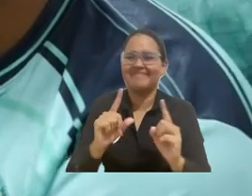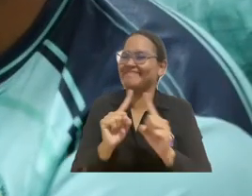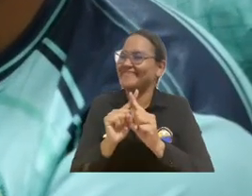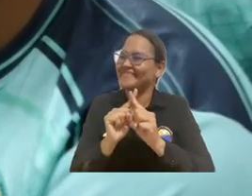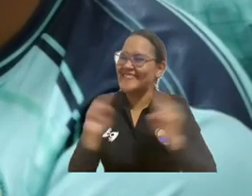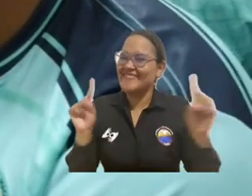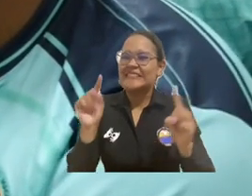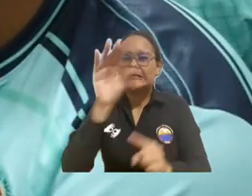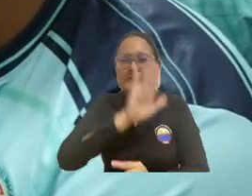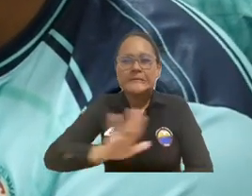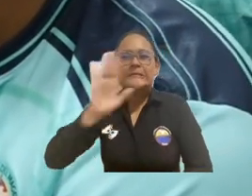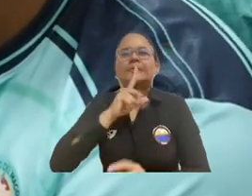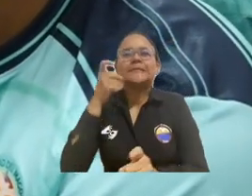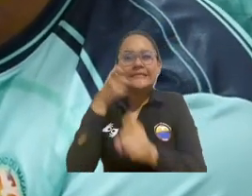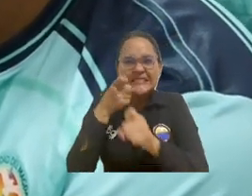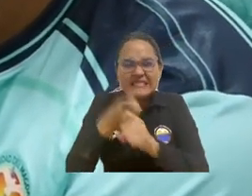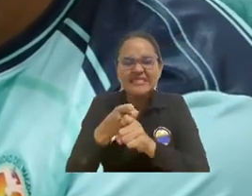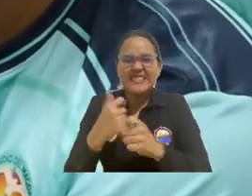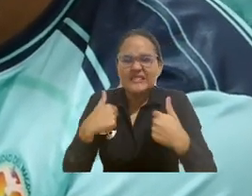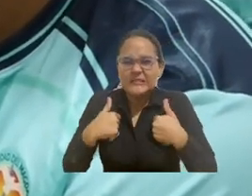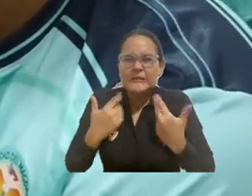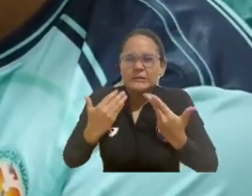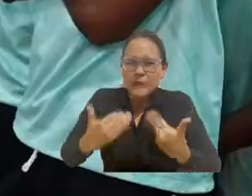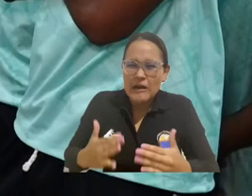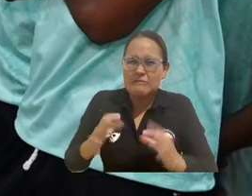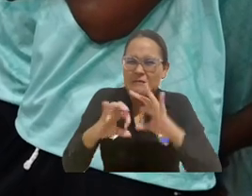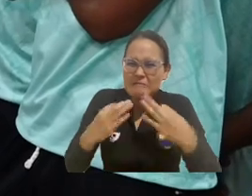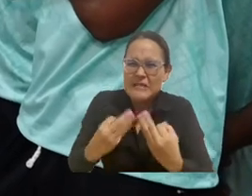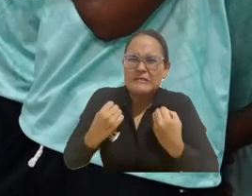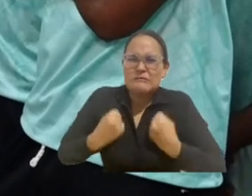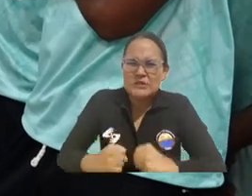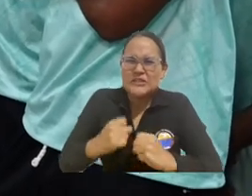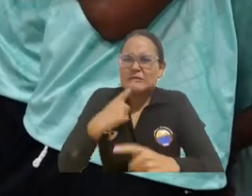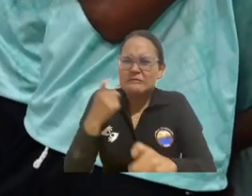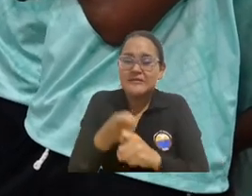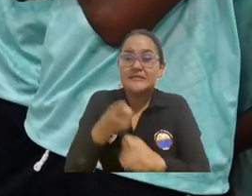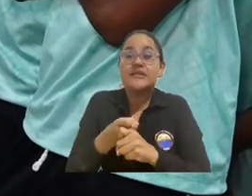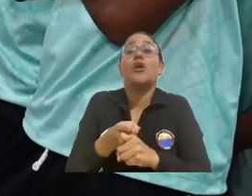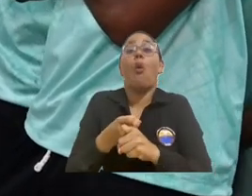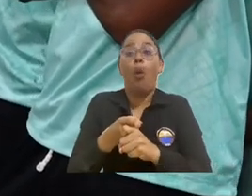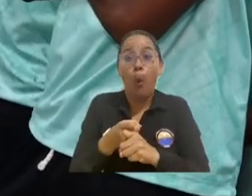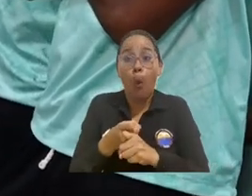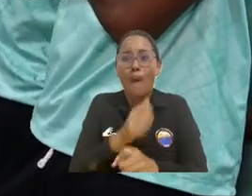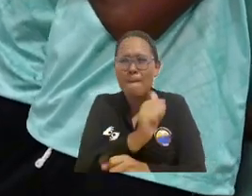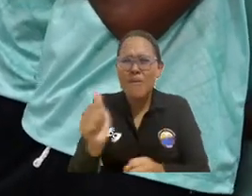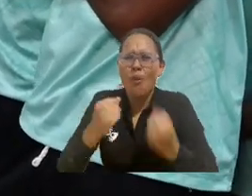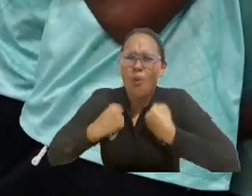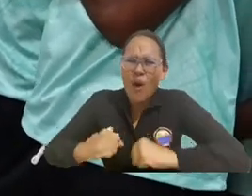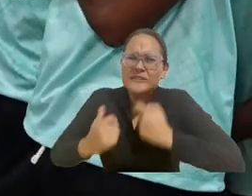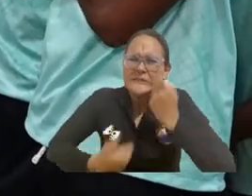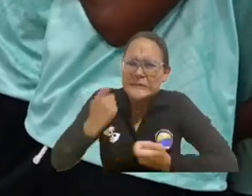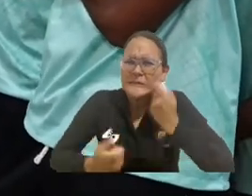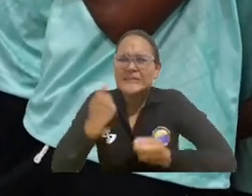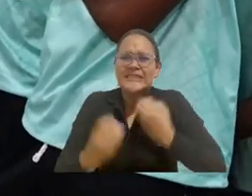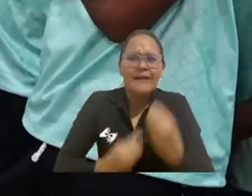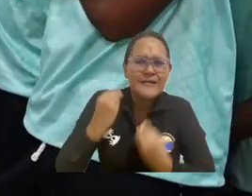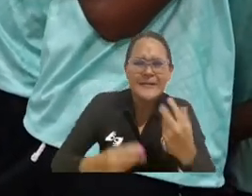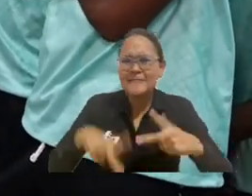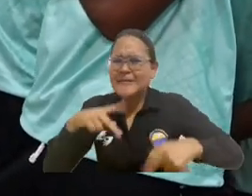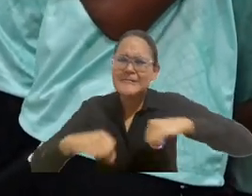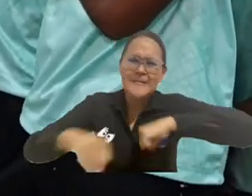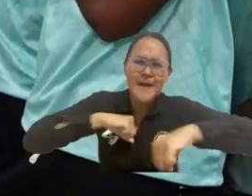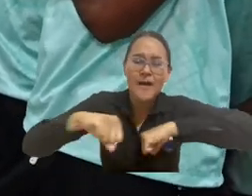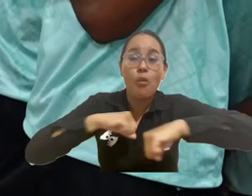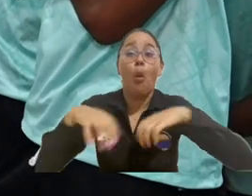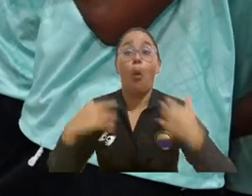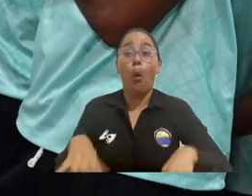difícil como el nuestro. Pero cuando los orígenes de uno son difíciles, de familias que hacen un esfuerzo para que ustedes estén aquí o de ustedes mismos que les ha tocado